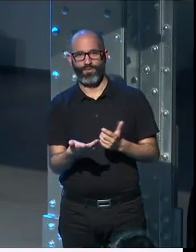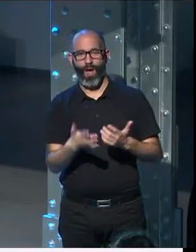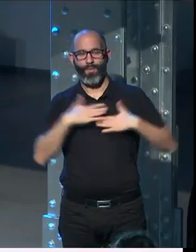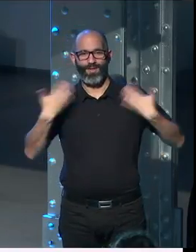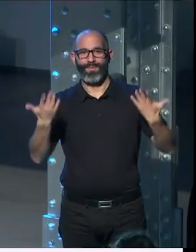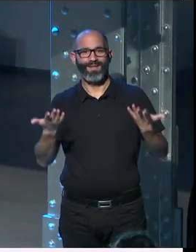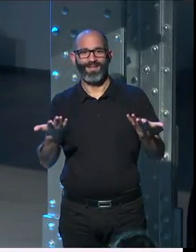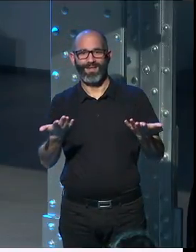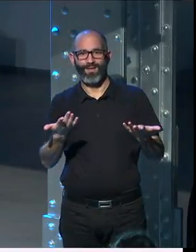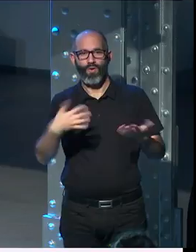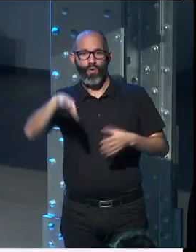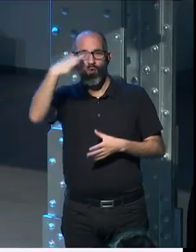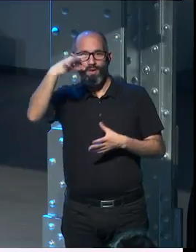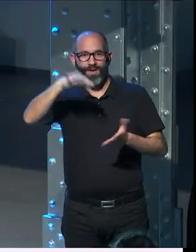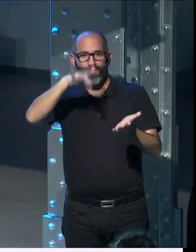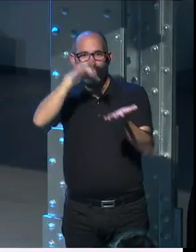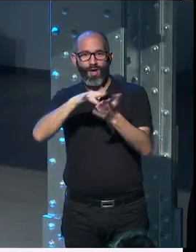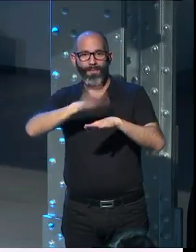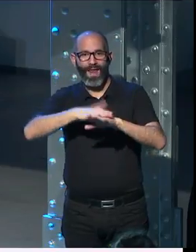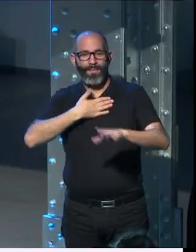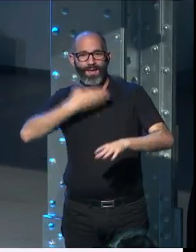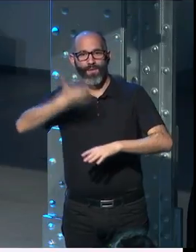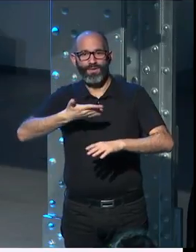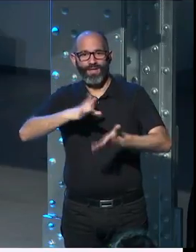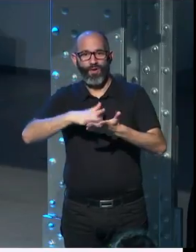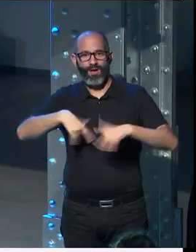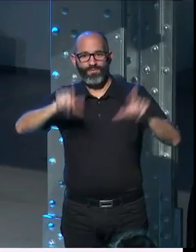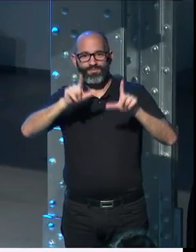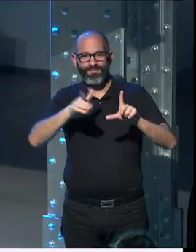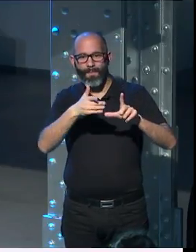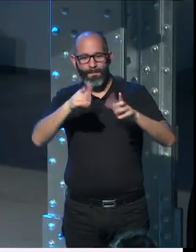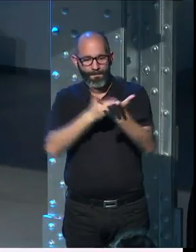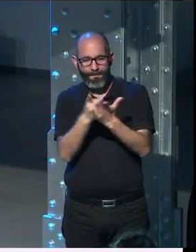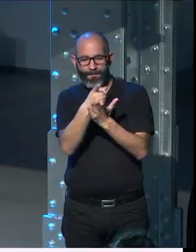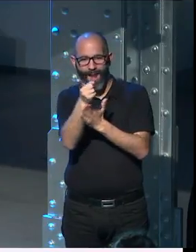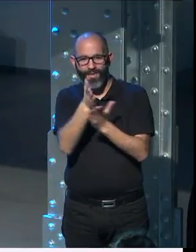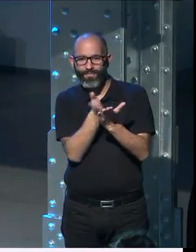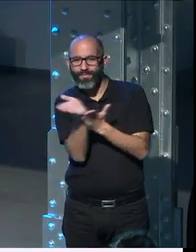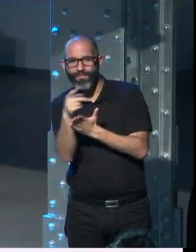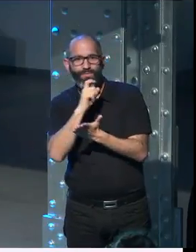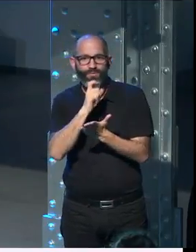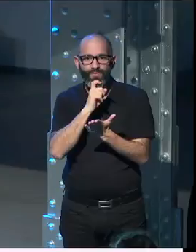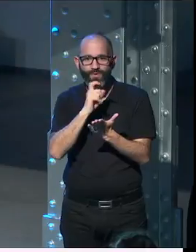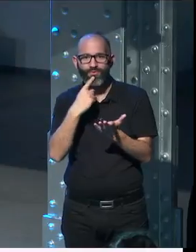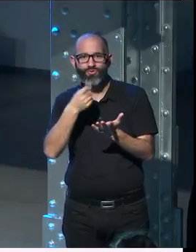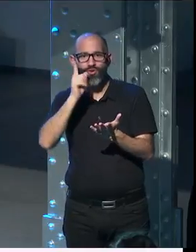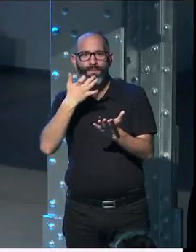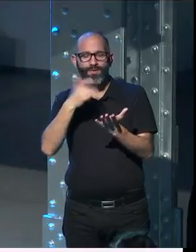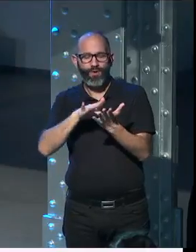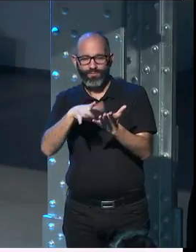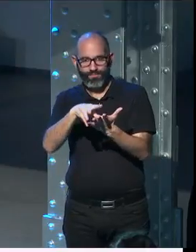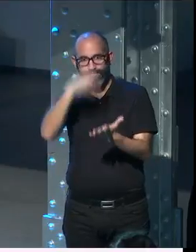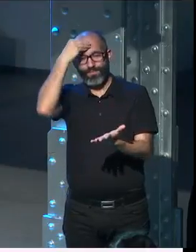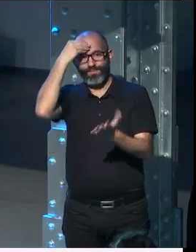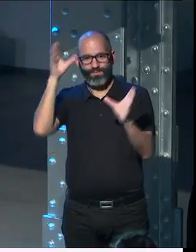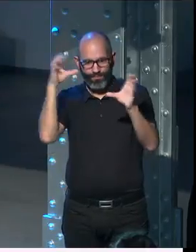lo único, después de la interrupción visual, que para él importaba era el plano y las direcciones. ¿Dónde estoy y hasta dónde te tengo que llevar? Eso es todo lo que capturó su atención.